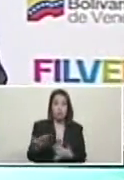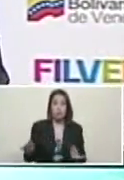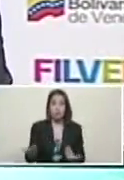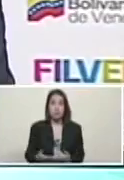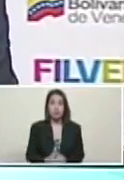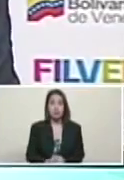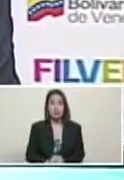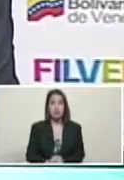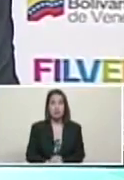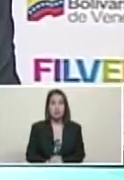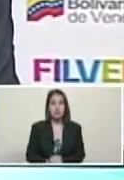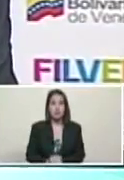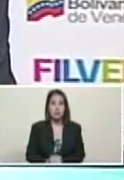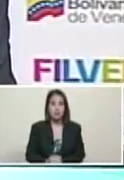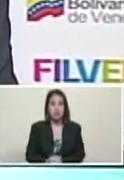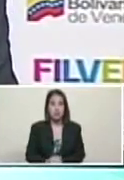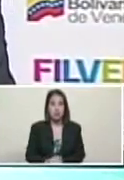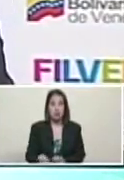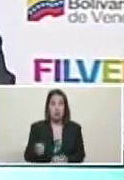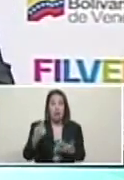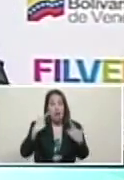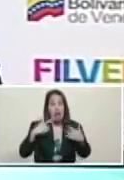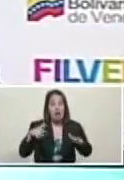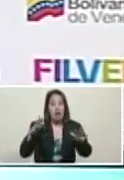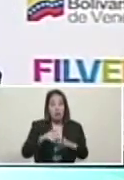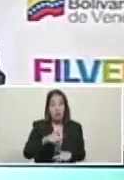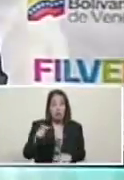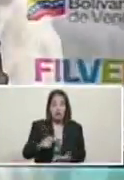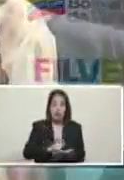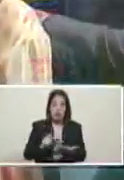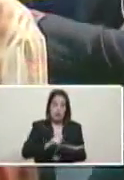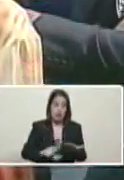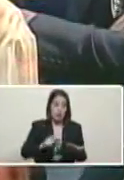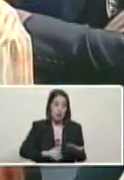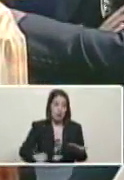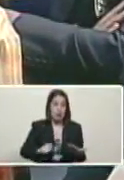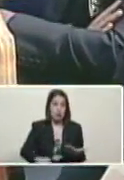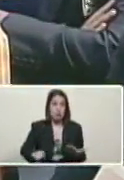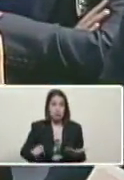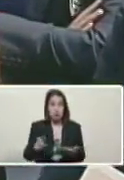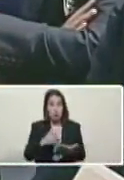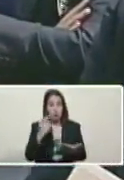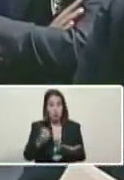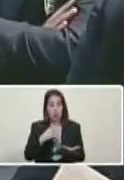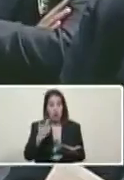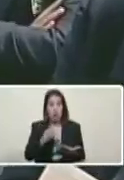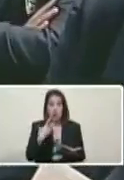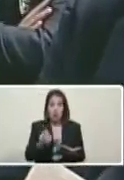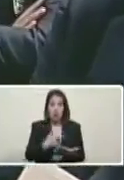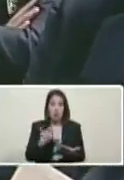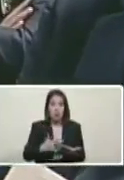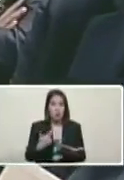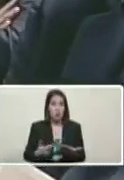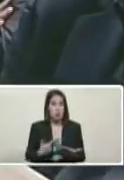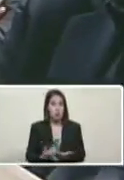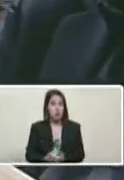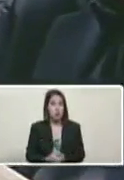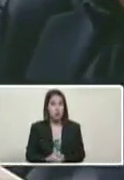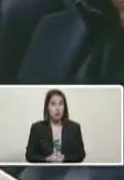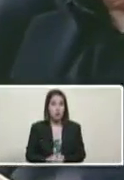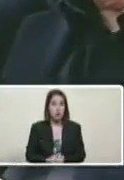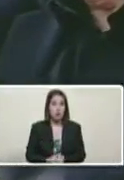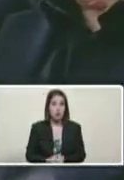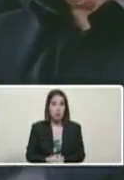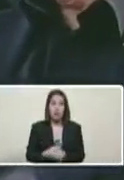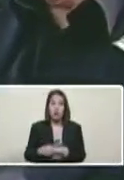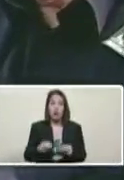ustedes. Alguien deberá escribir un buen libro sobre esto. Pero yo ratifico la vocación de